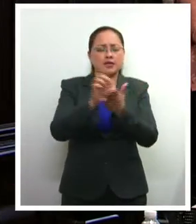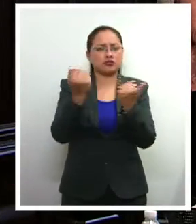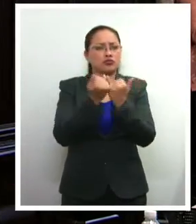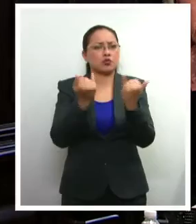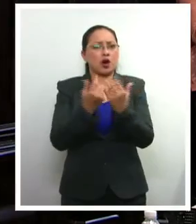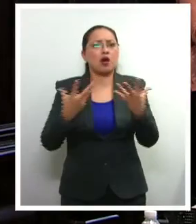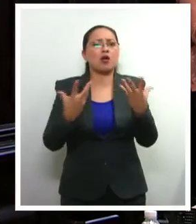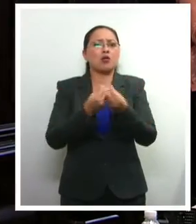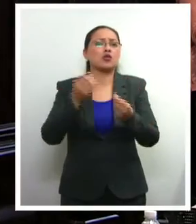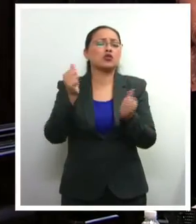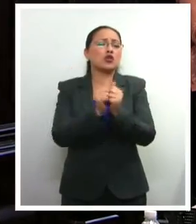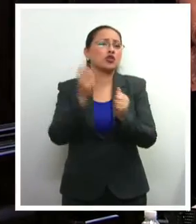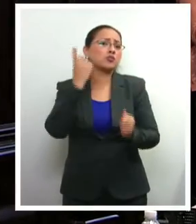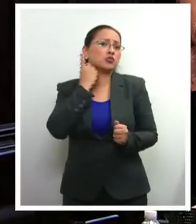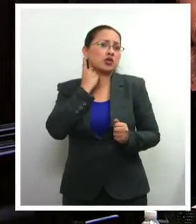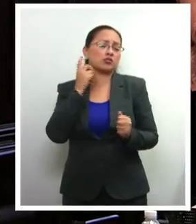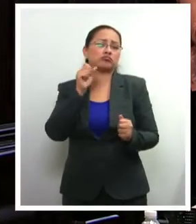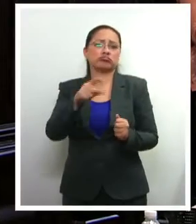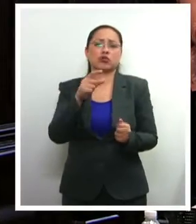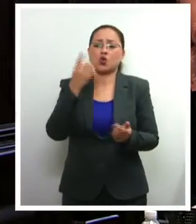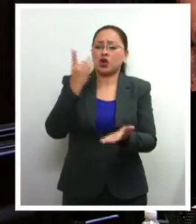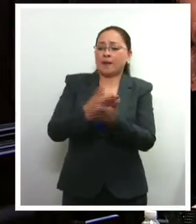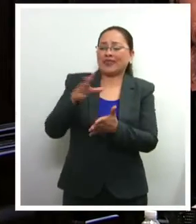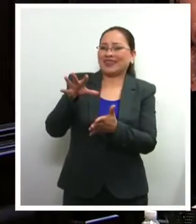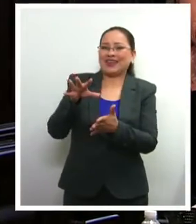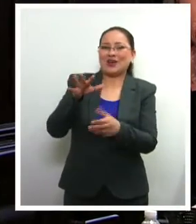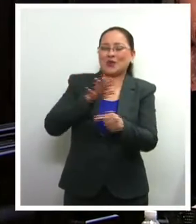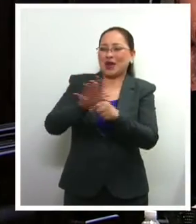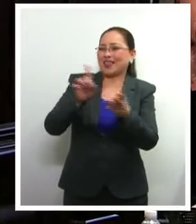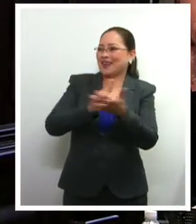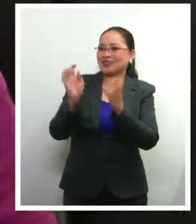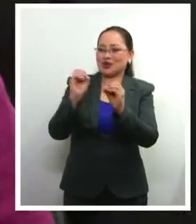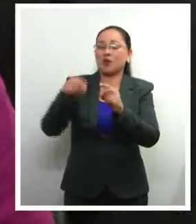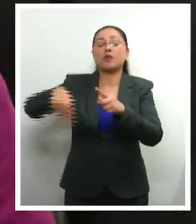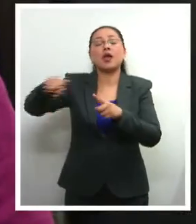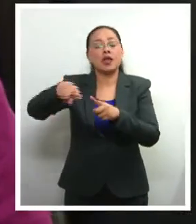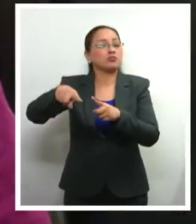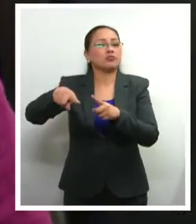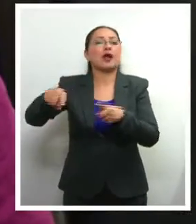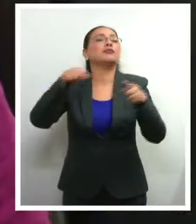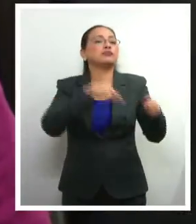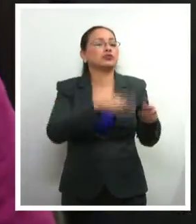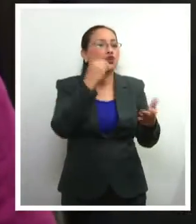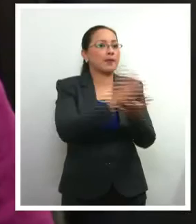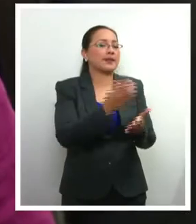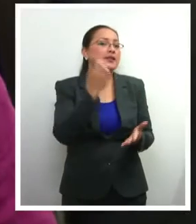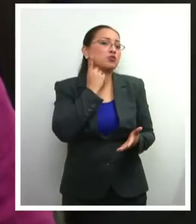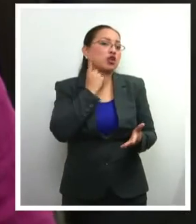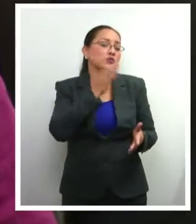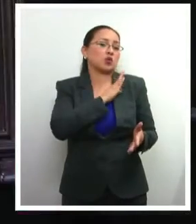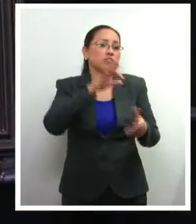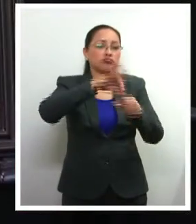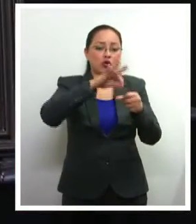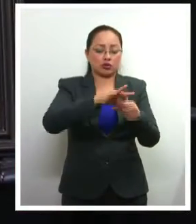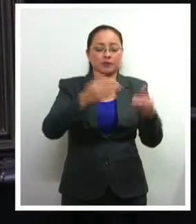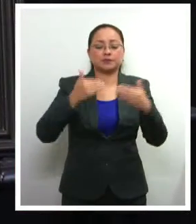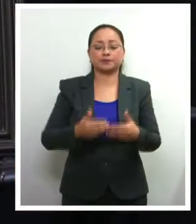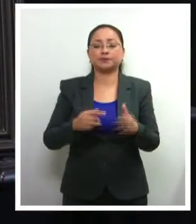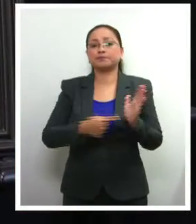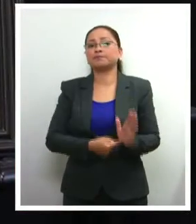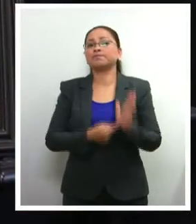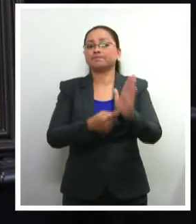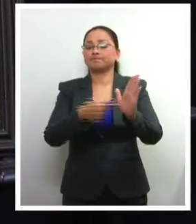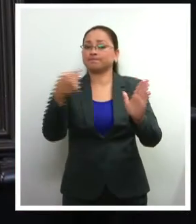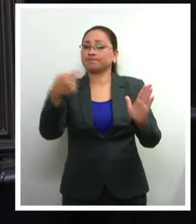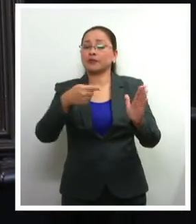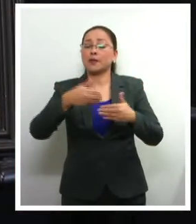diputados, con excepción del derecho de voto que se reserva a los legisladores. Demos muestra, compañeros y compañeras, en